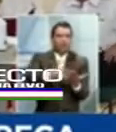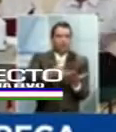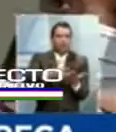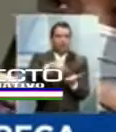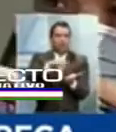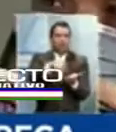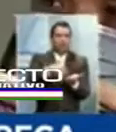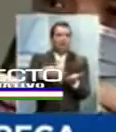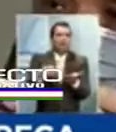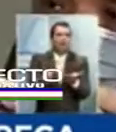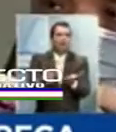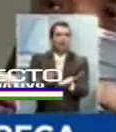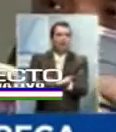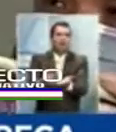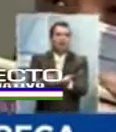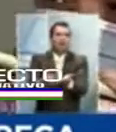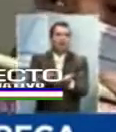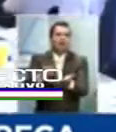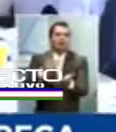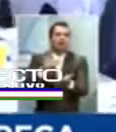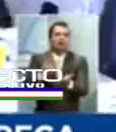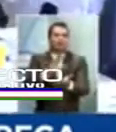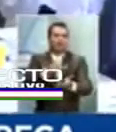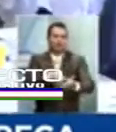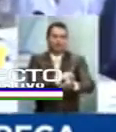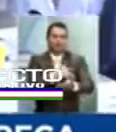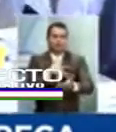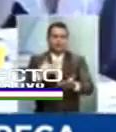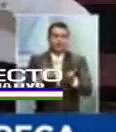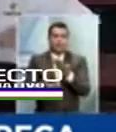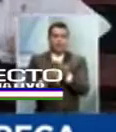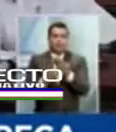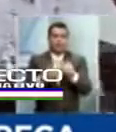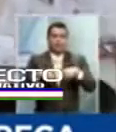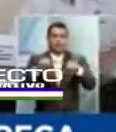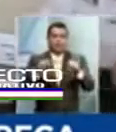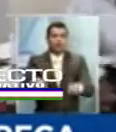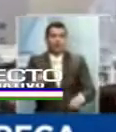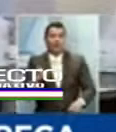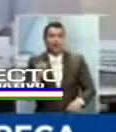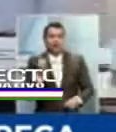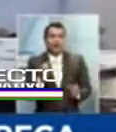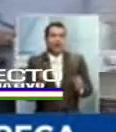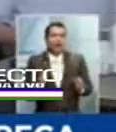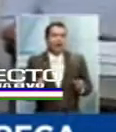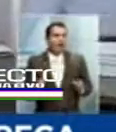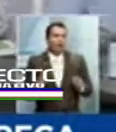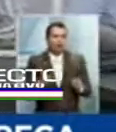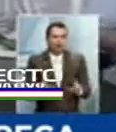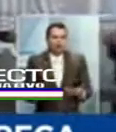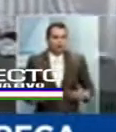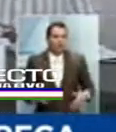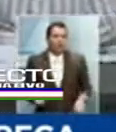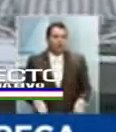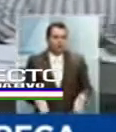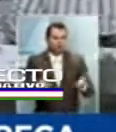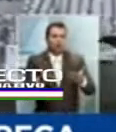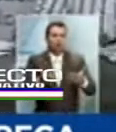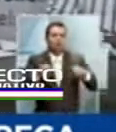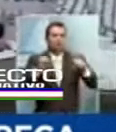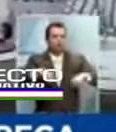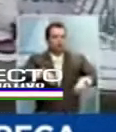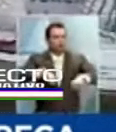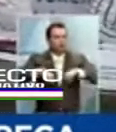recolección de firmas. De acuerdo con el registrador nacional, si el Ministerio de Salud ve viable la entrega de estos formularios en medio de la pandemia, deberá